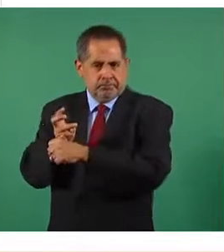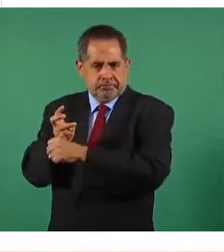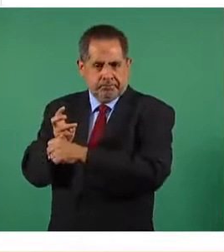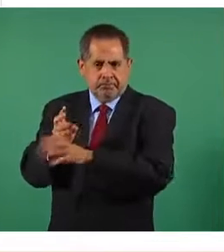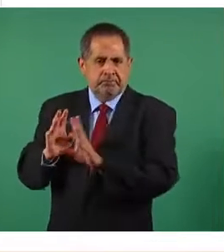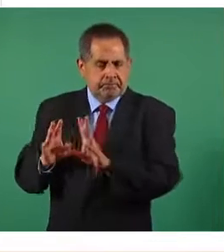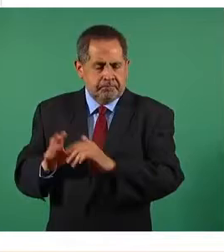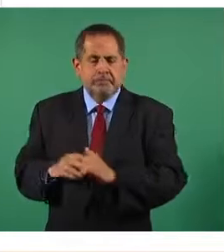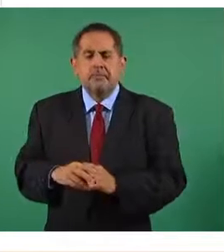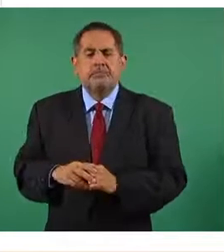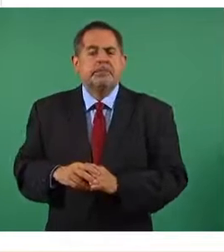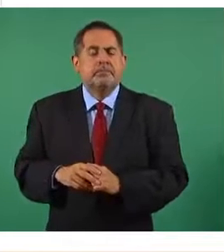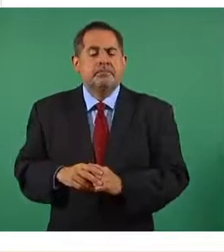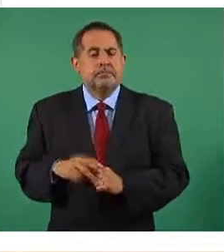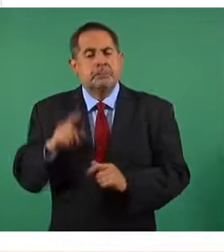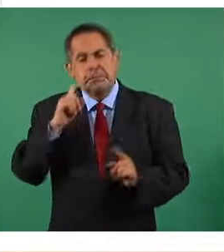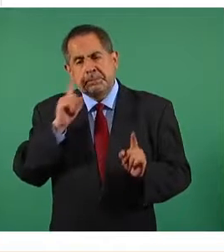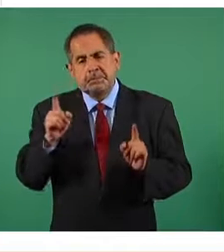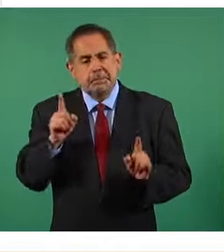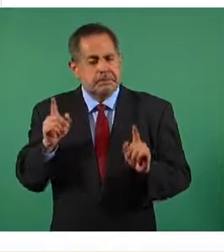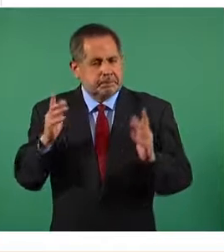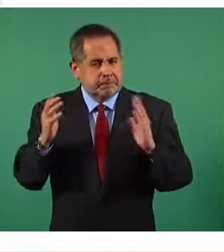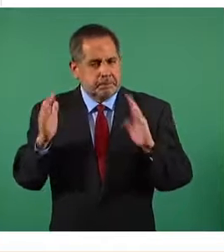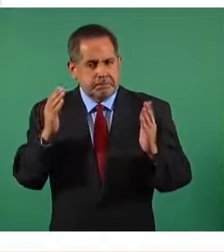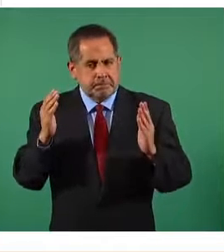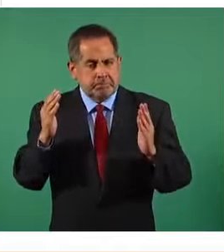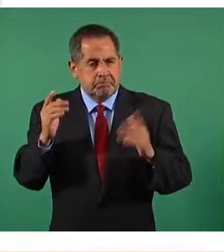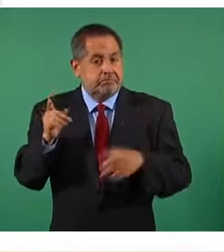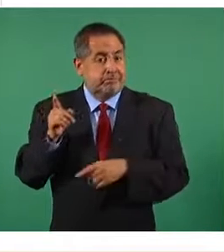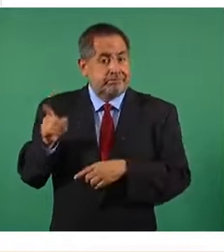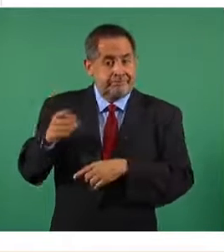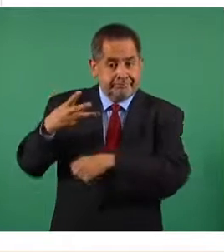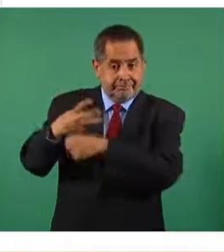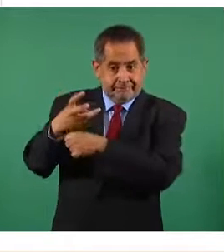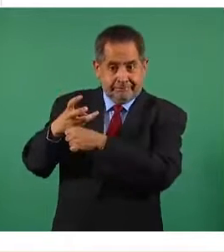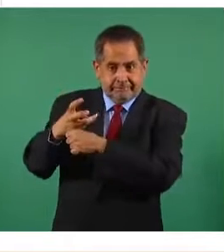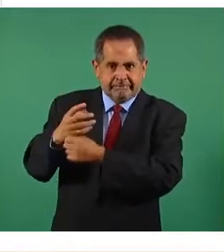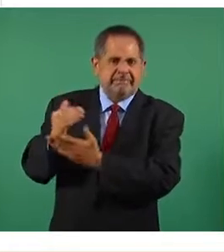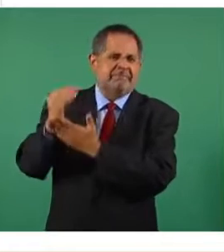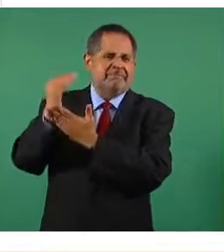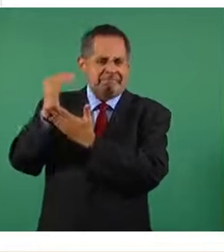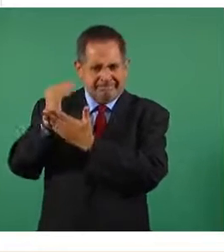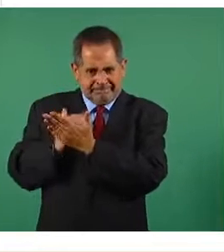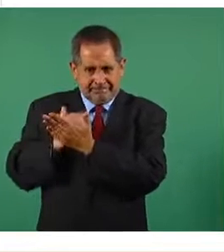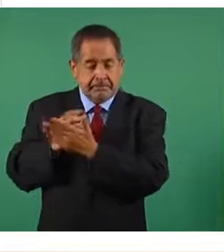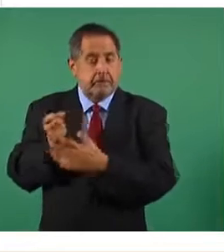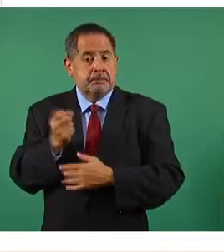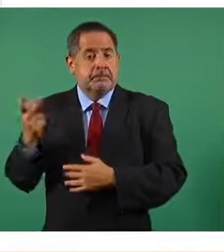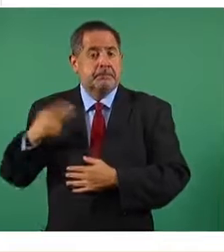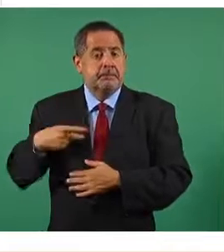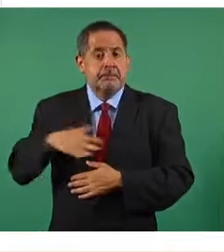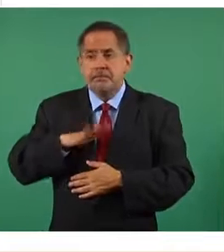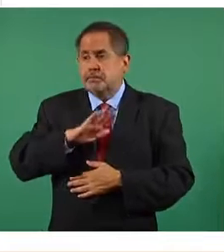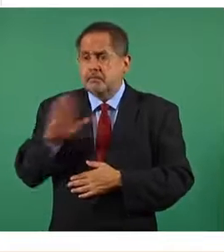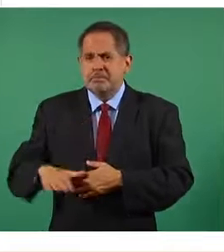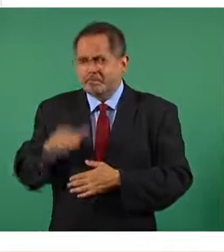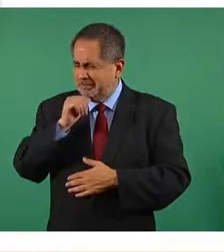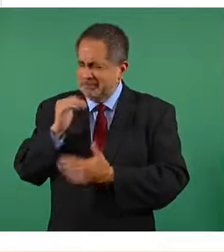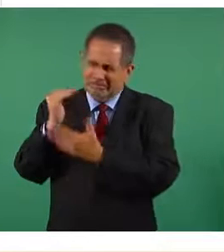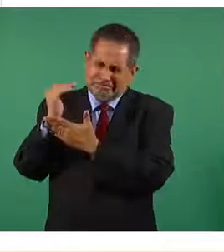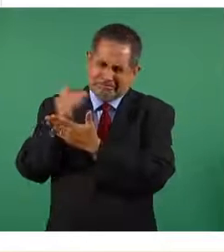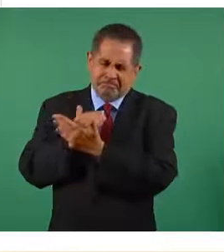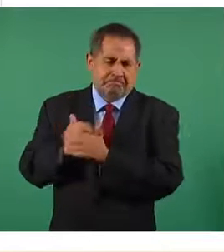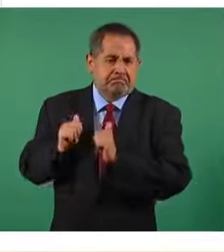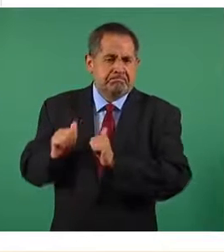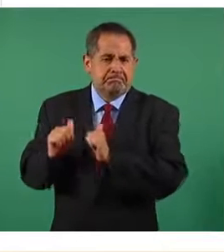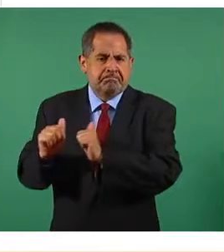ver es que se redujo muy sustancialmente la mortalidad en todas las